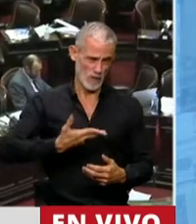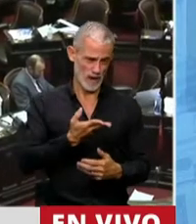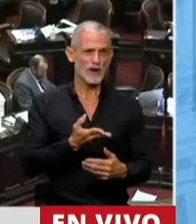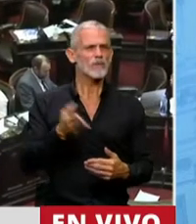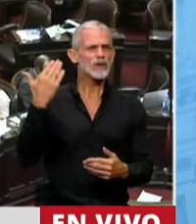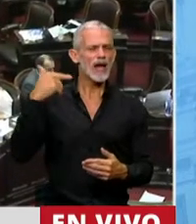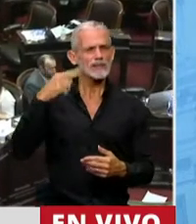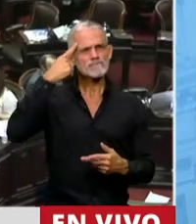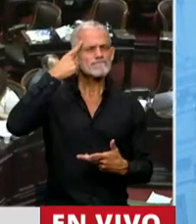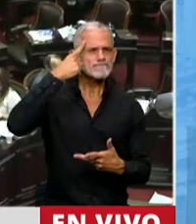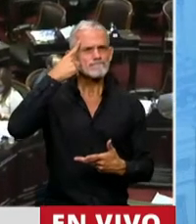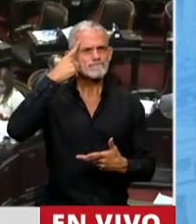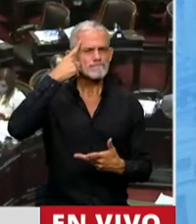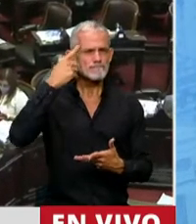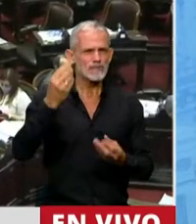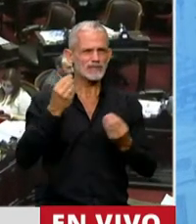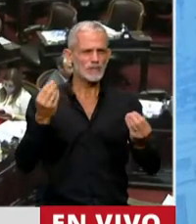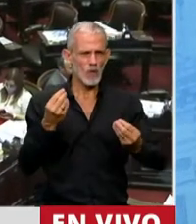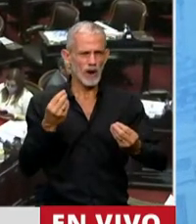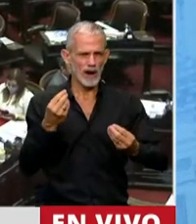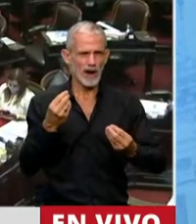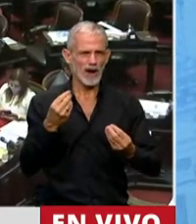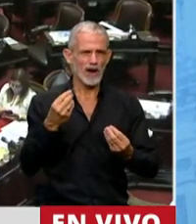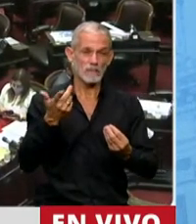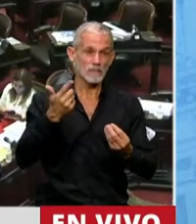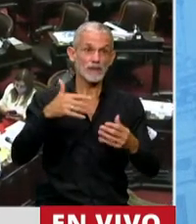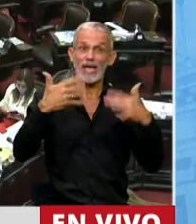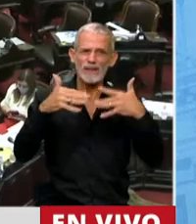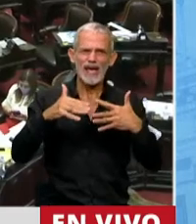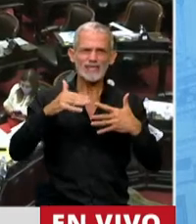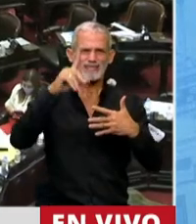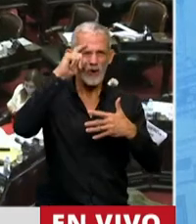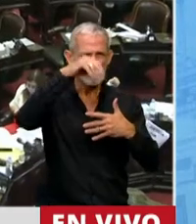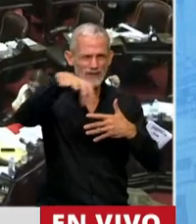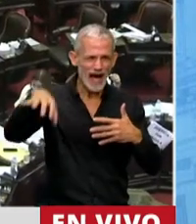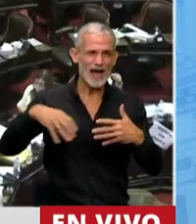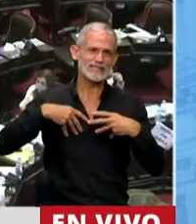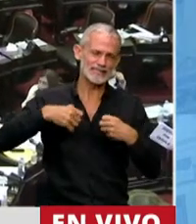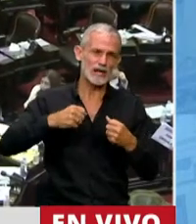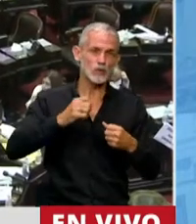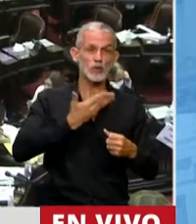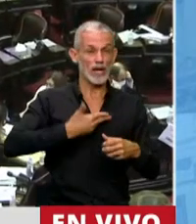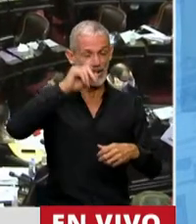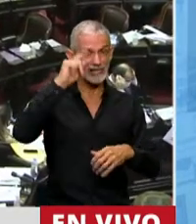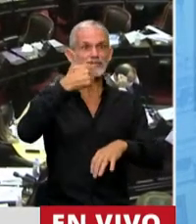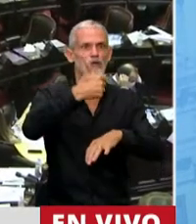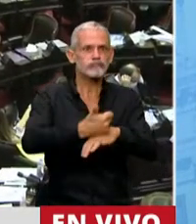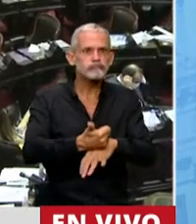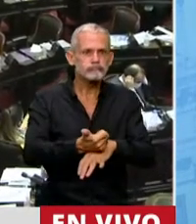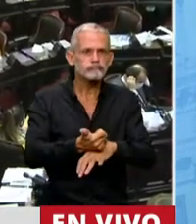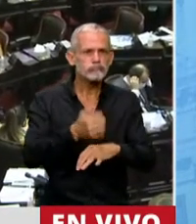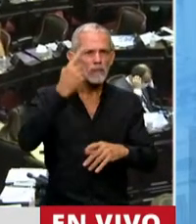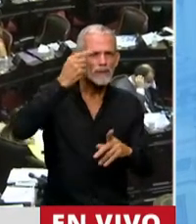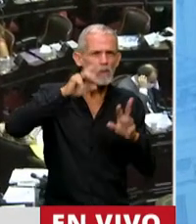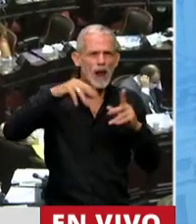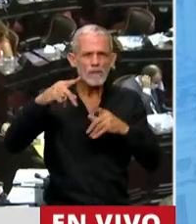Cuando nosotros pensamos que a pesar de la emergencia sanitaria tenemos un Estado presente pensando